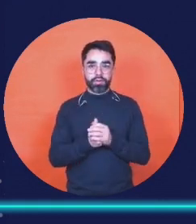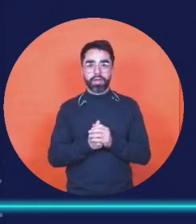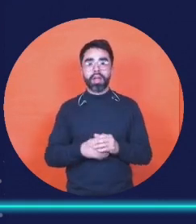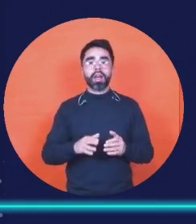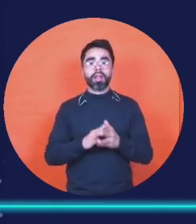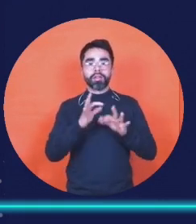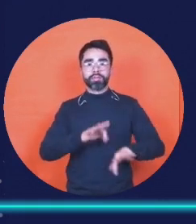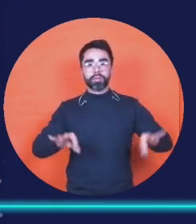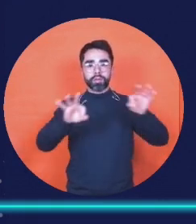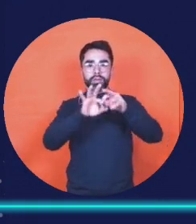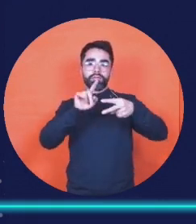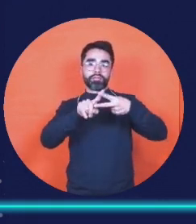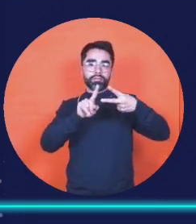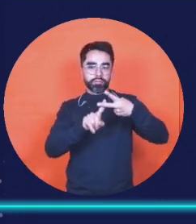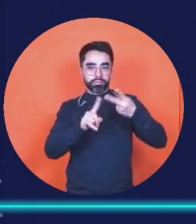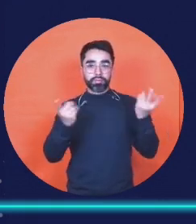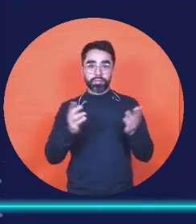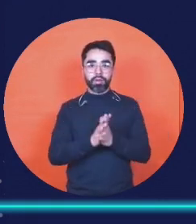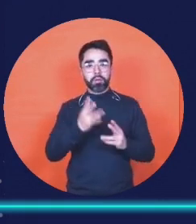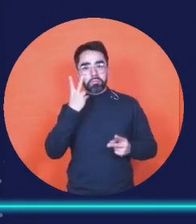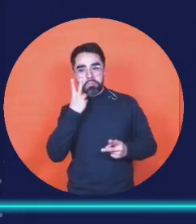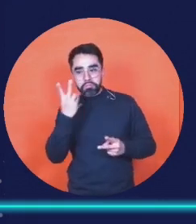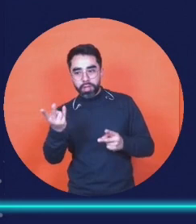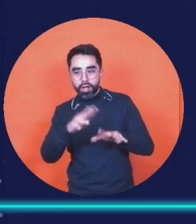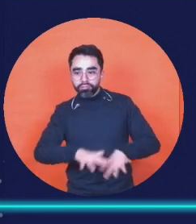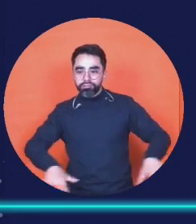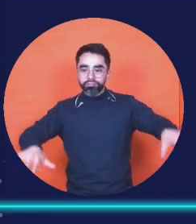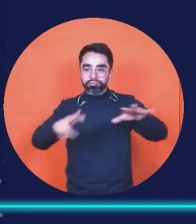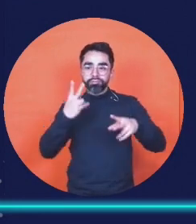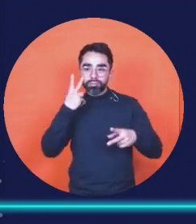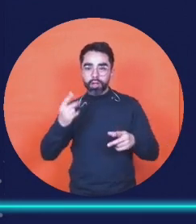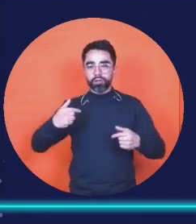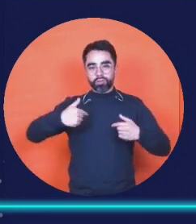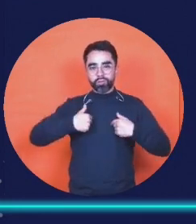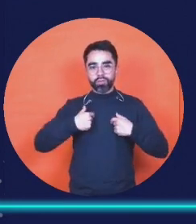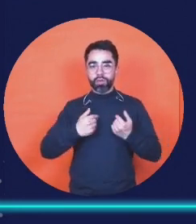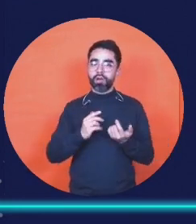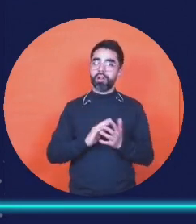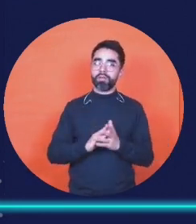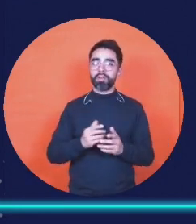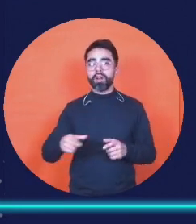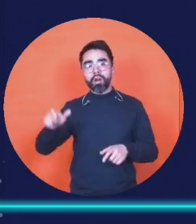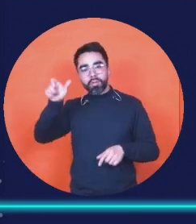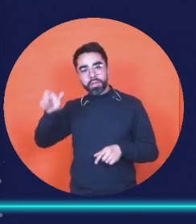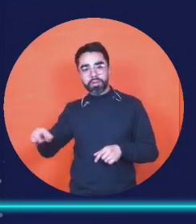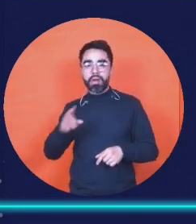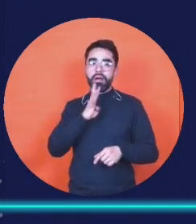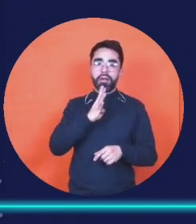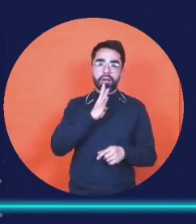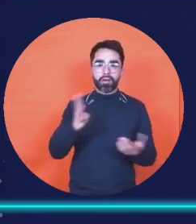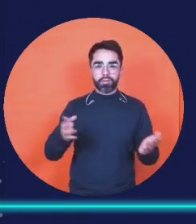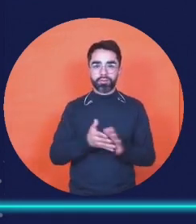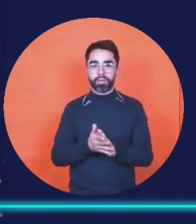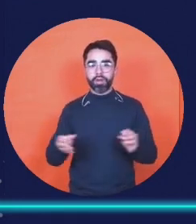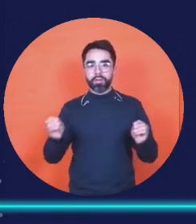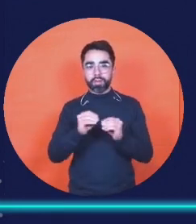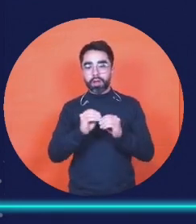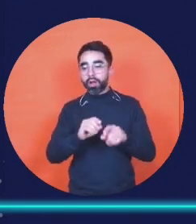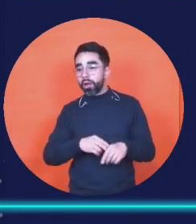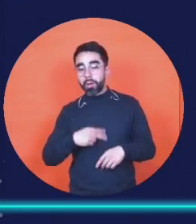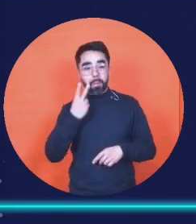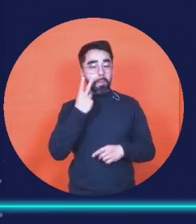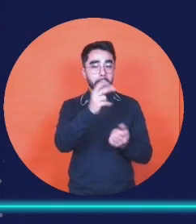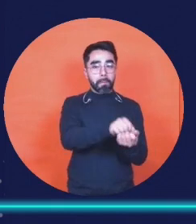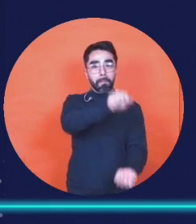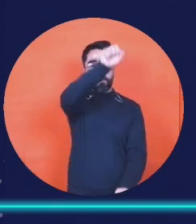componentes importantes, lo que se ve, ¿cierto?, que es lo que hacen, lo que yo digo ahora, lo que dice Joseph ahora, y lo subyacente, lo que no se ve, lo